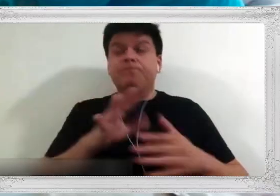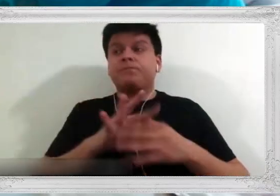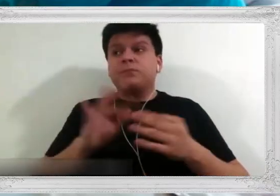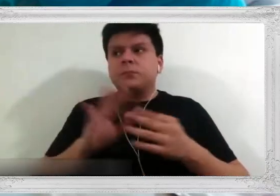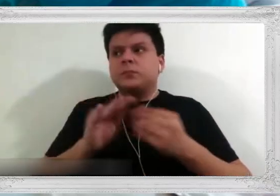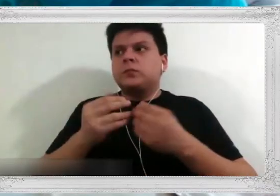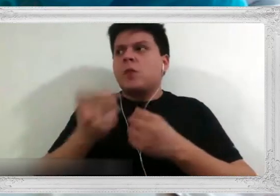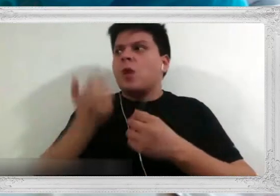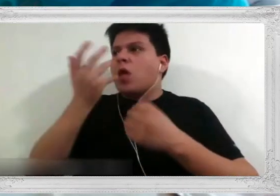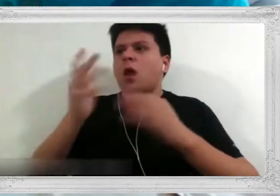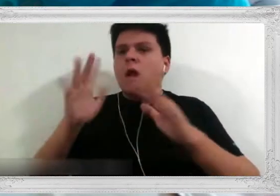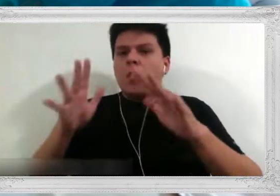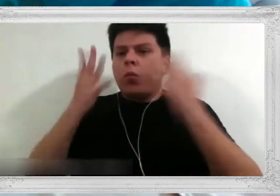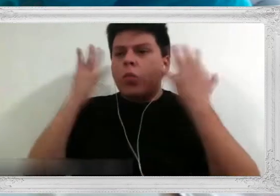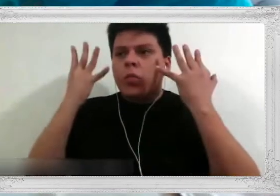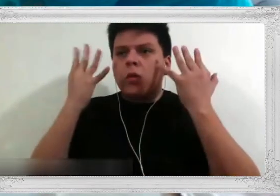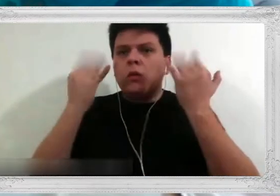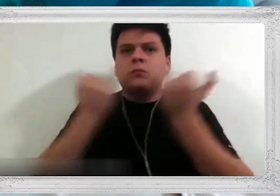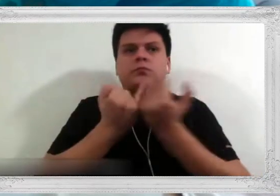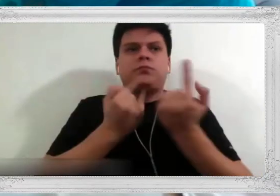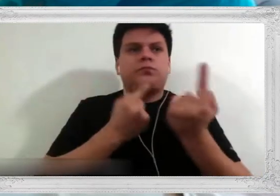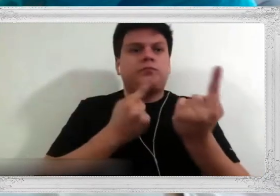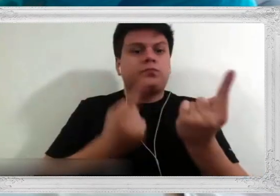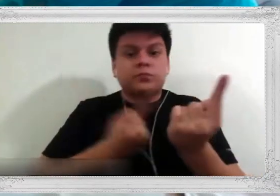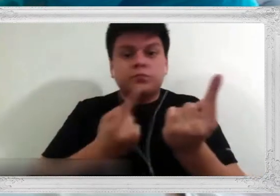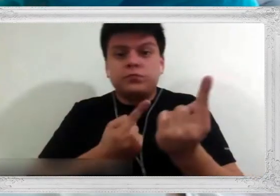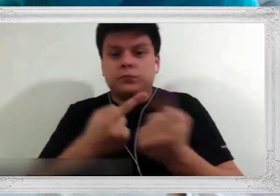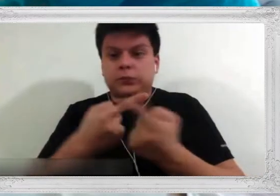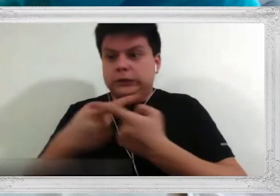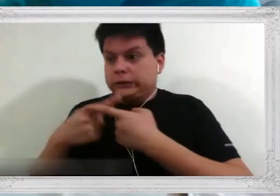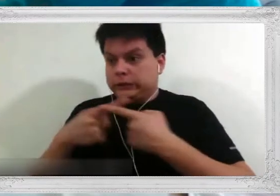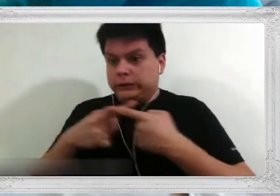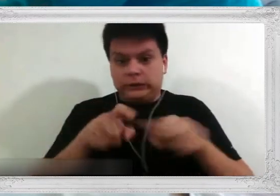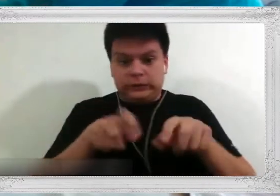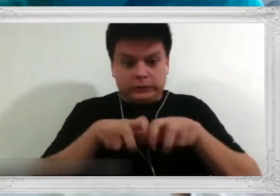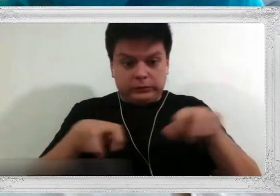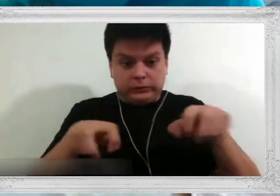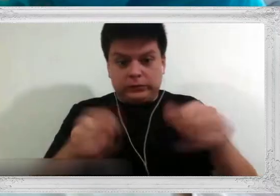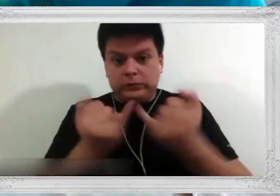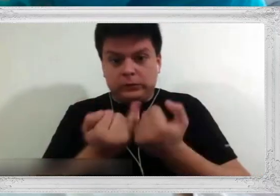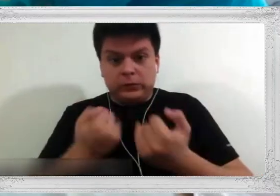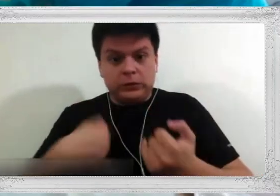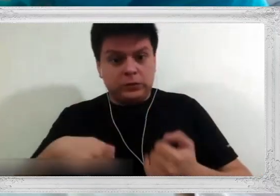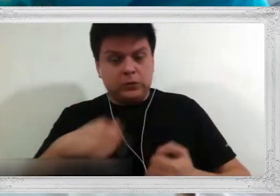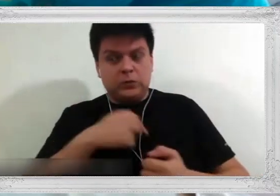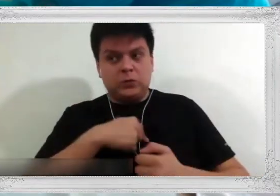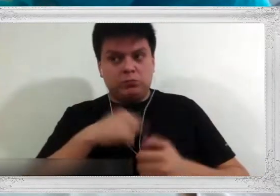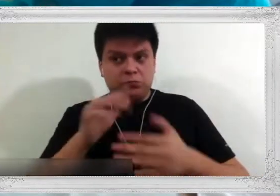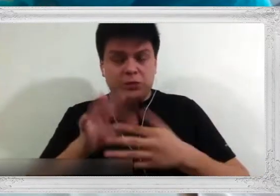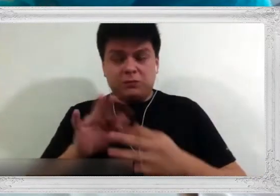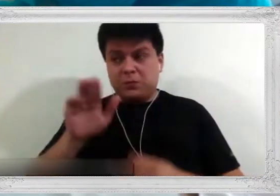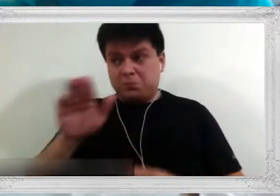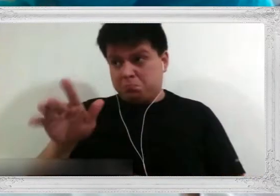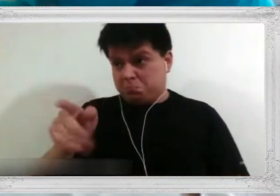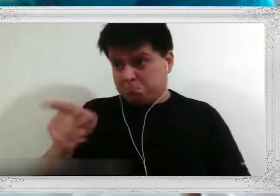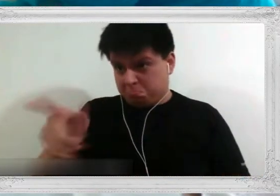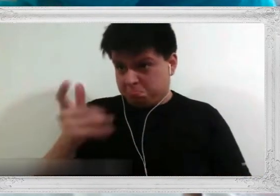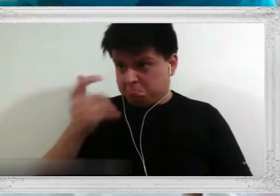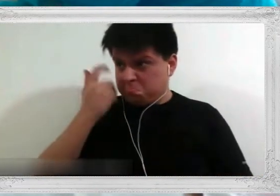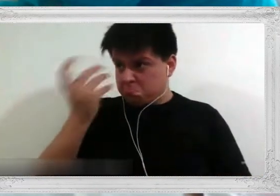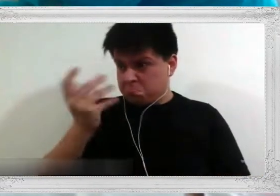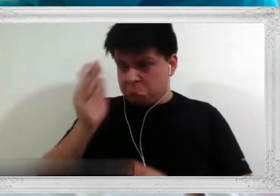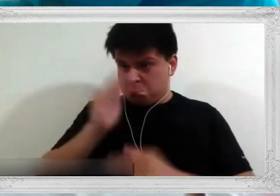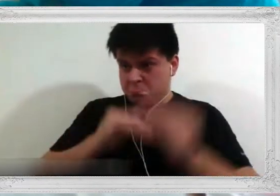hijos de Zebedeo, como a los otros apóstoles, y a cada uno de nosotros cuando dice, El que quiera ser grande